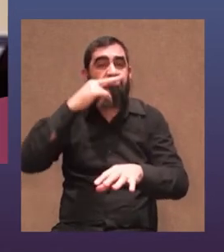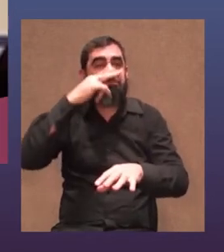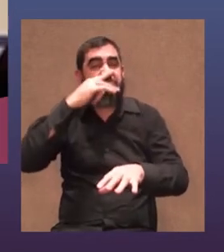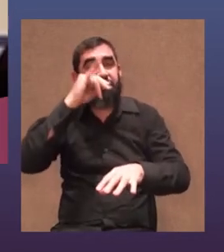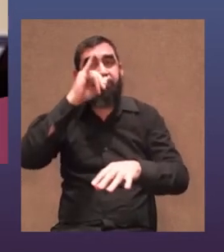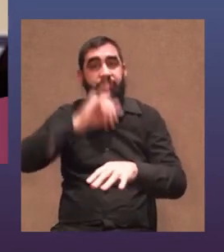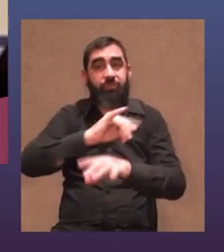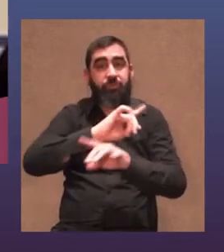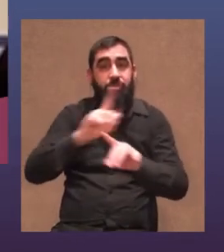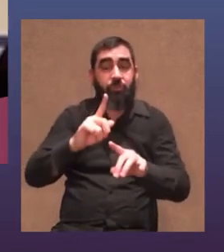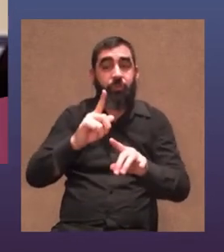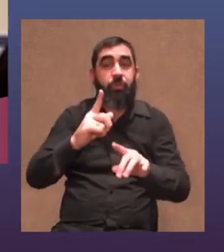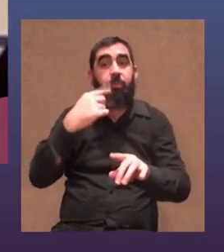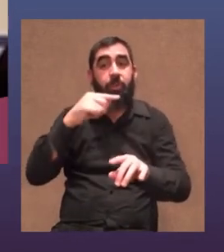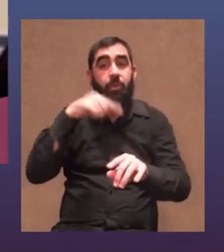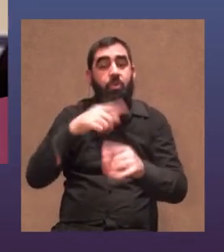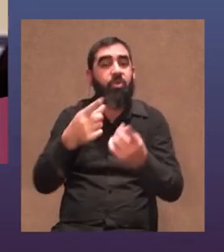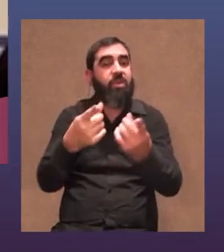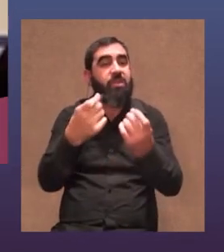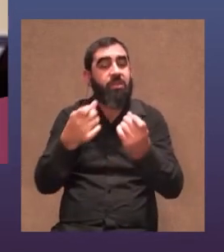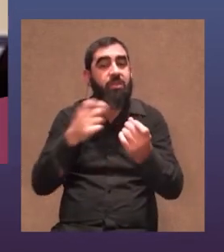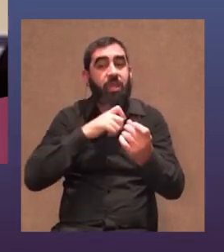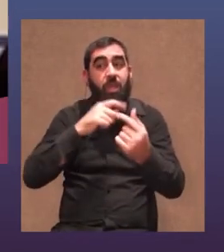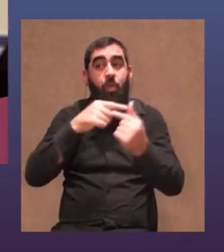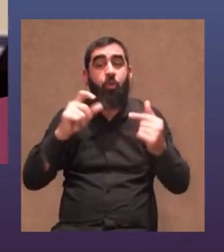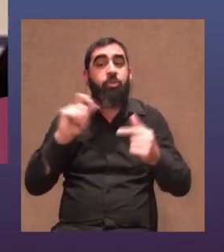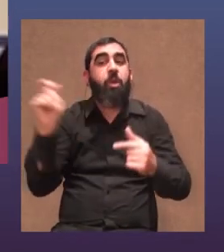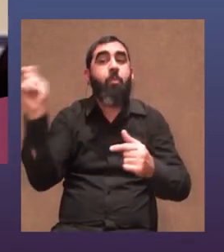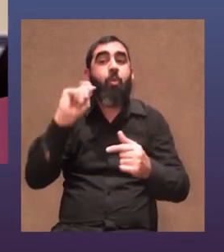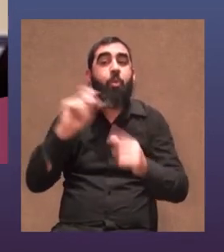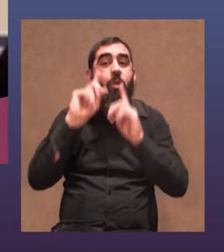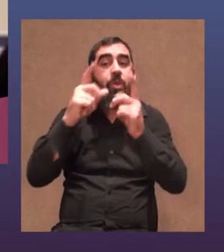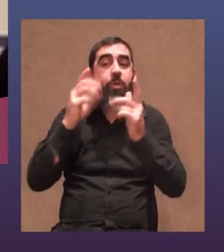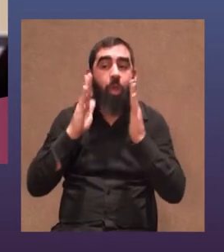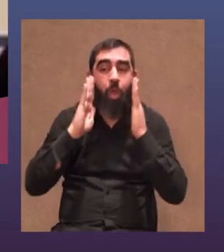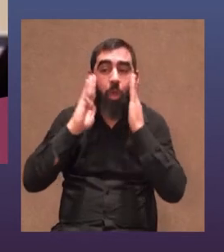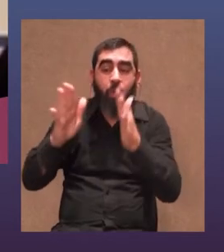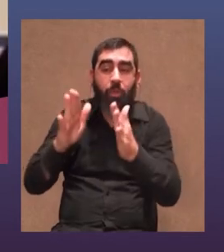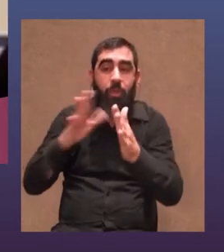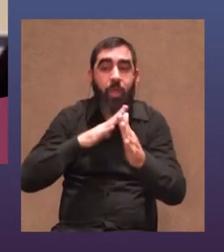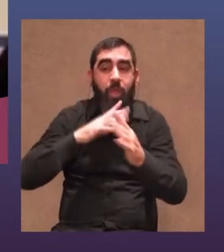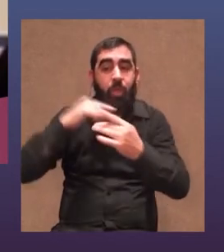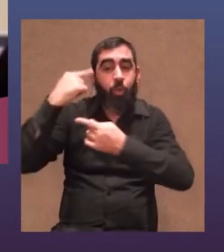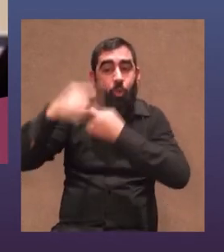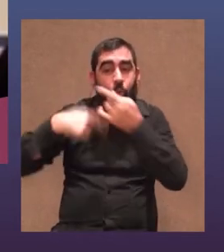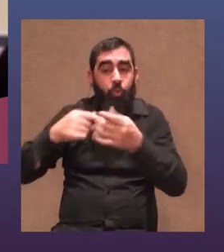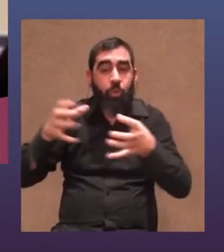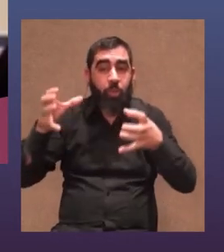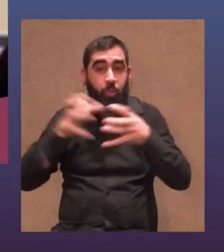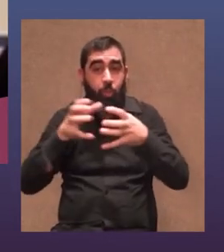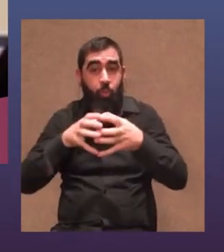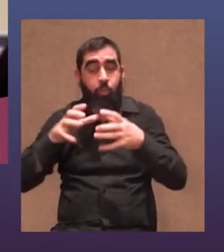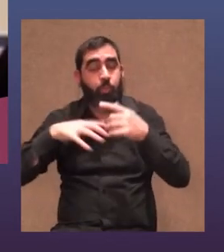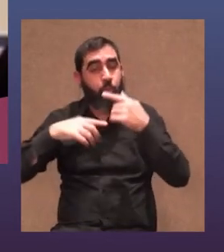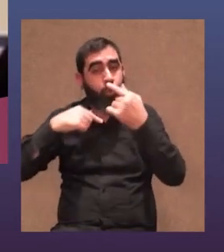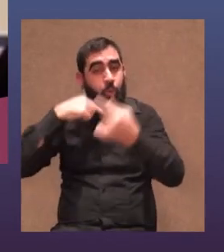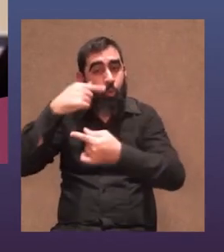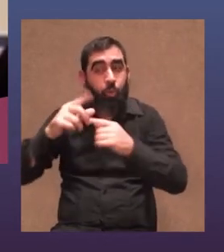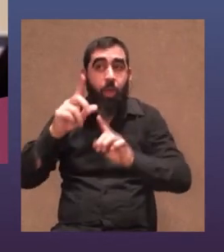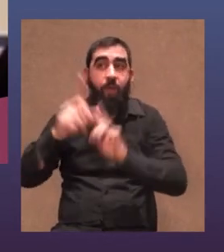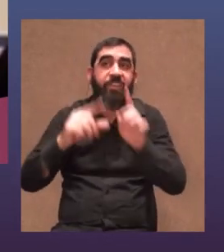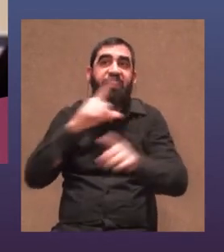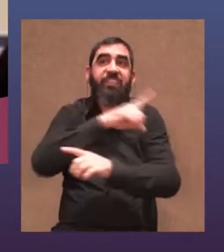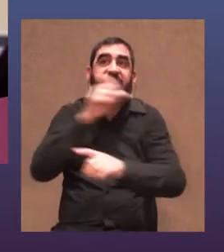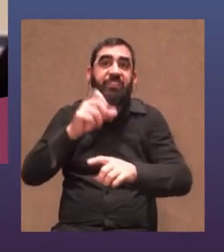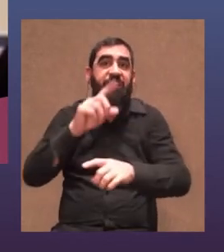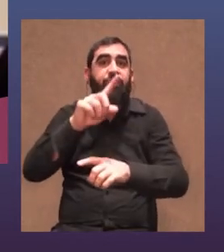todos, necesariamente los recursos públicos tienen que ir a mantener estos elencos que muchas veces tienen 100 artistas y